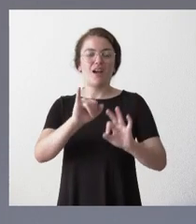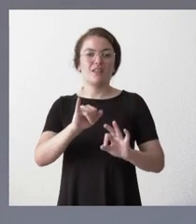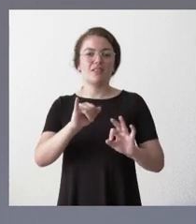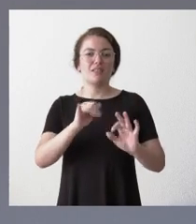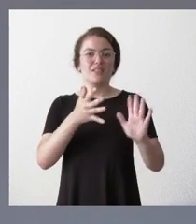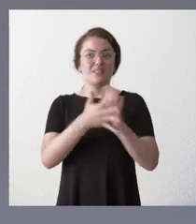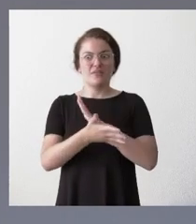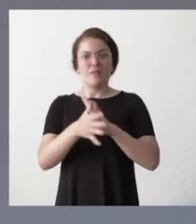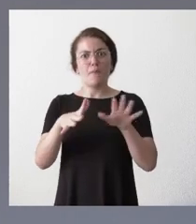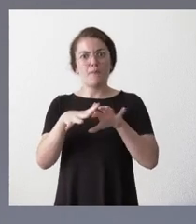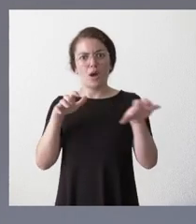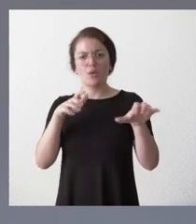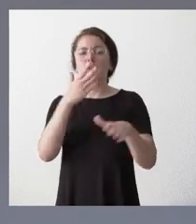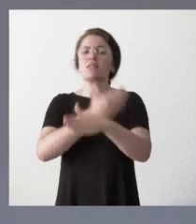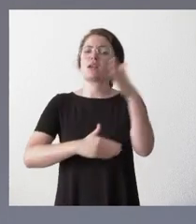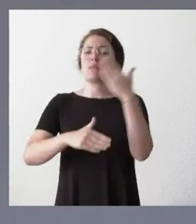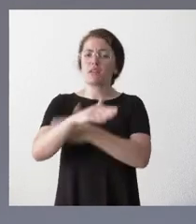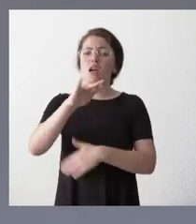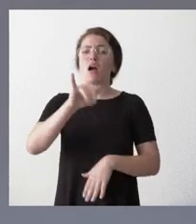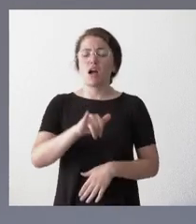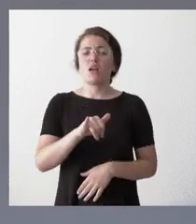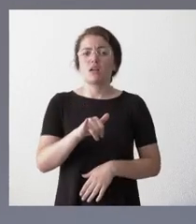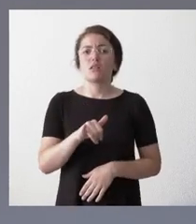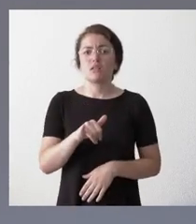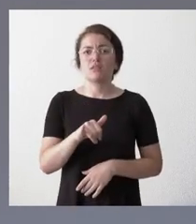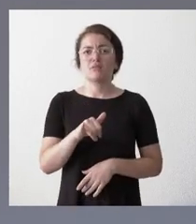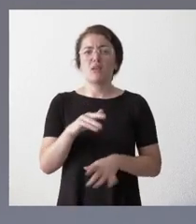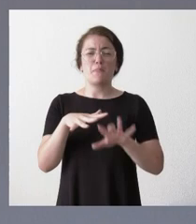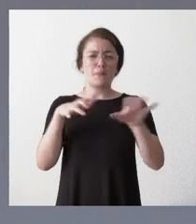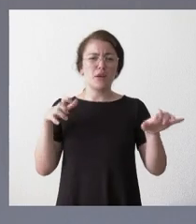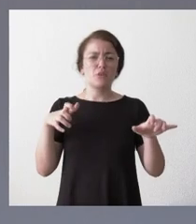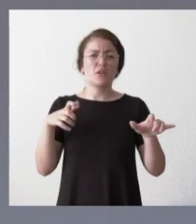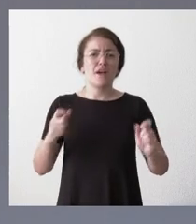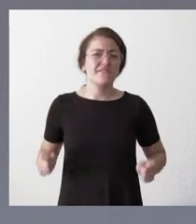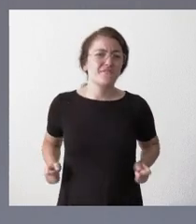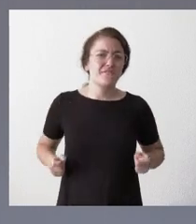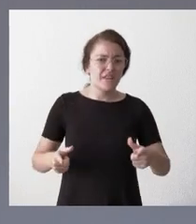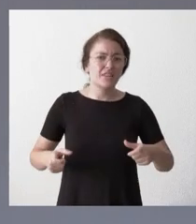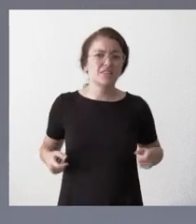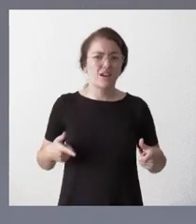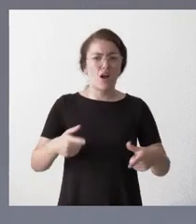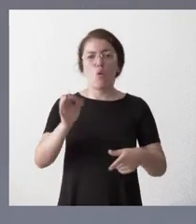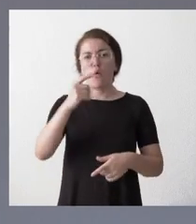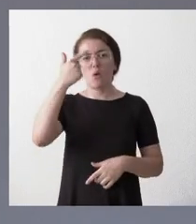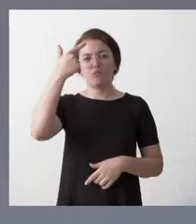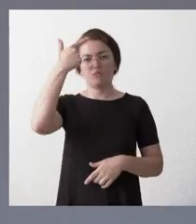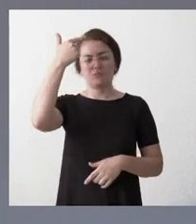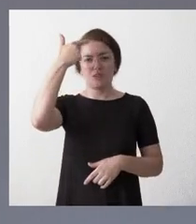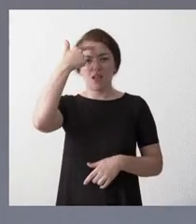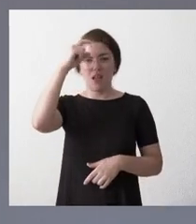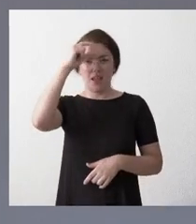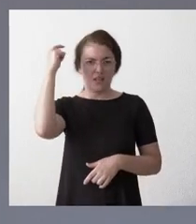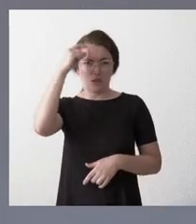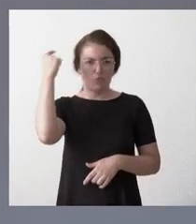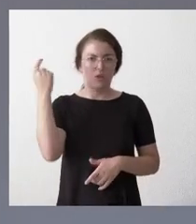la mayoría de ellas tienen discapacidad, sobre todo física o intelectual, y se están buscando dentro de los recursos que tiene